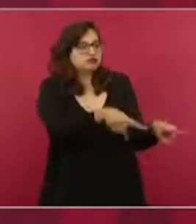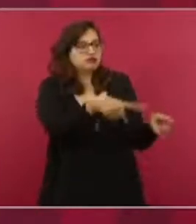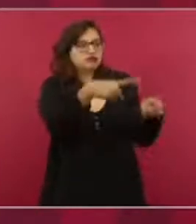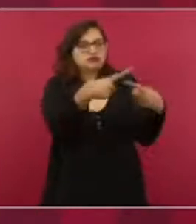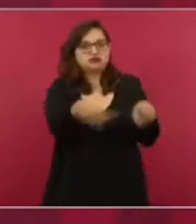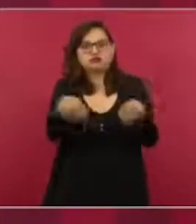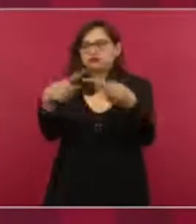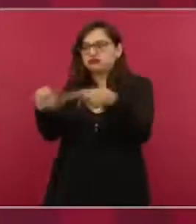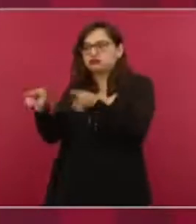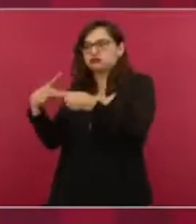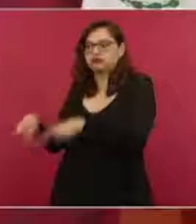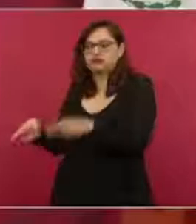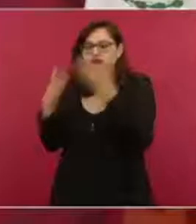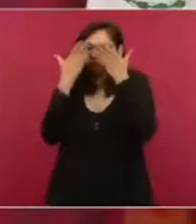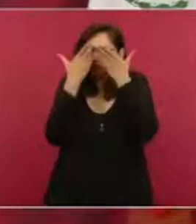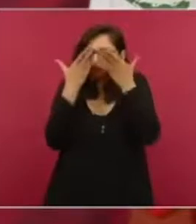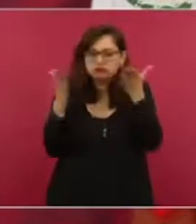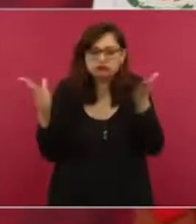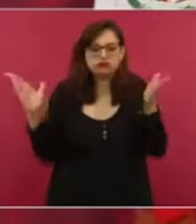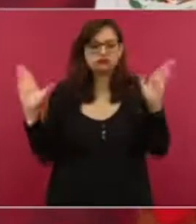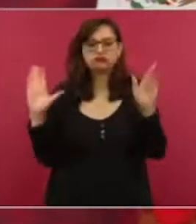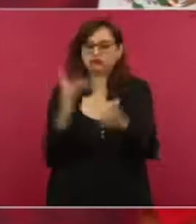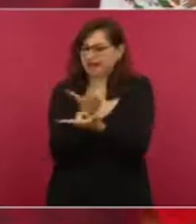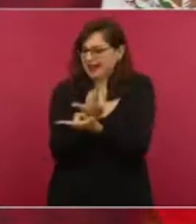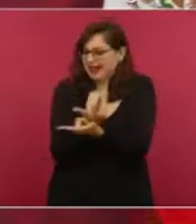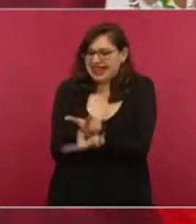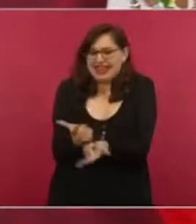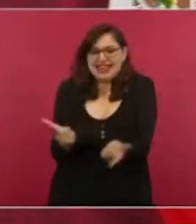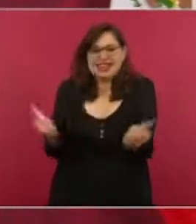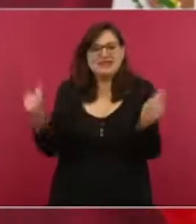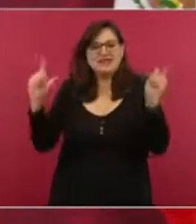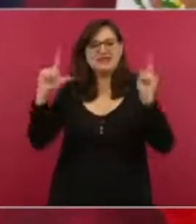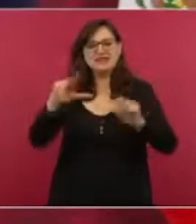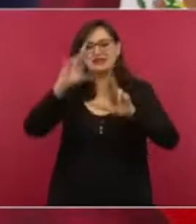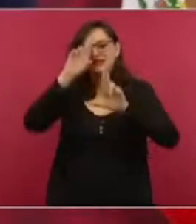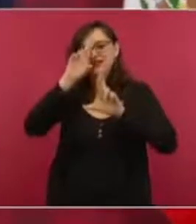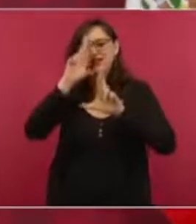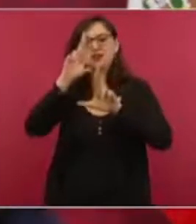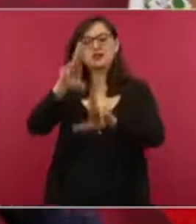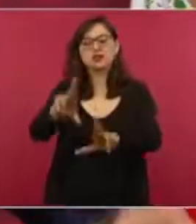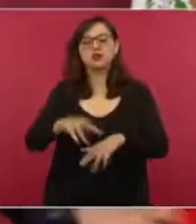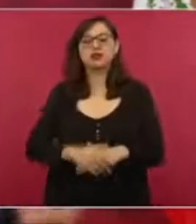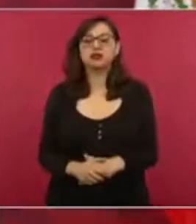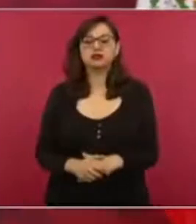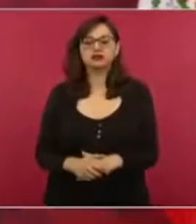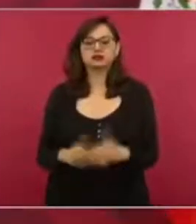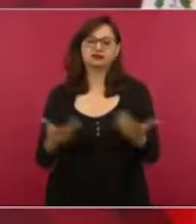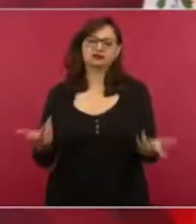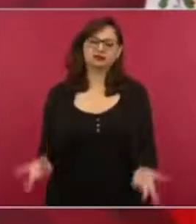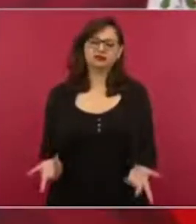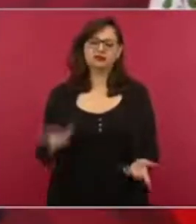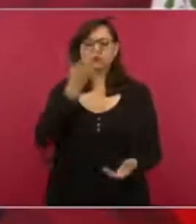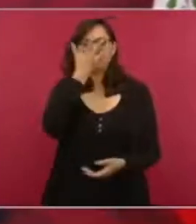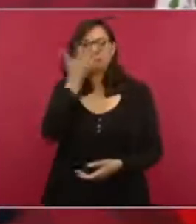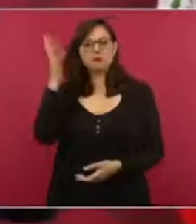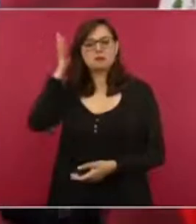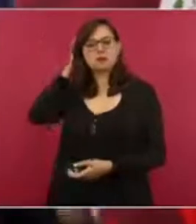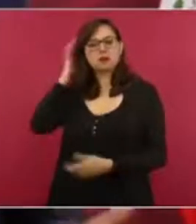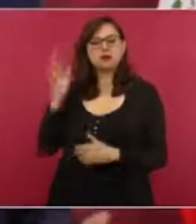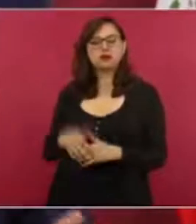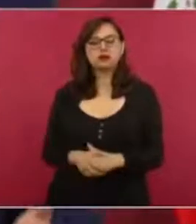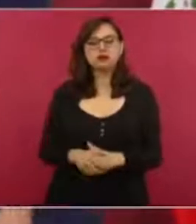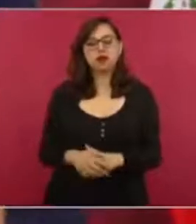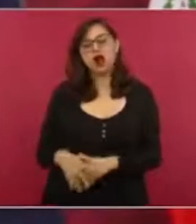actitud abierta, libertaria, y no al doble discurso. ¿Cómo vamos a